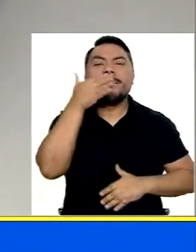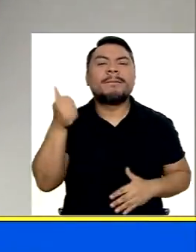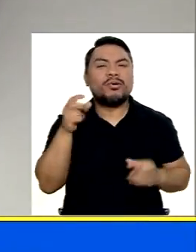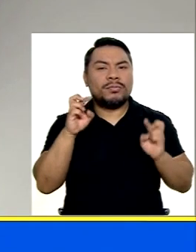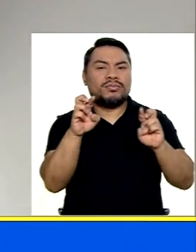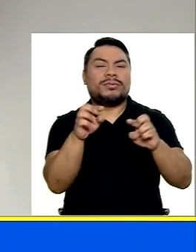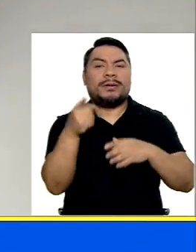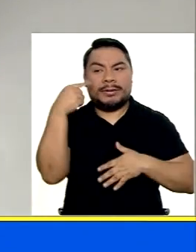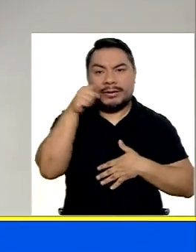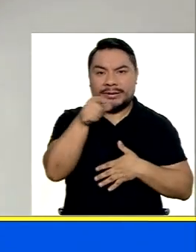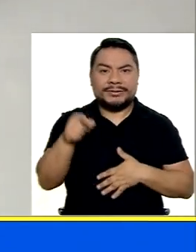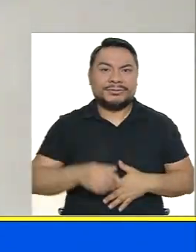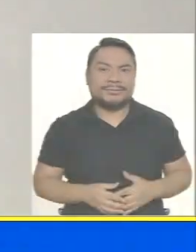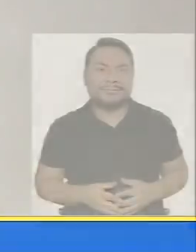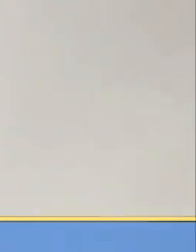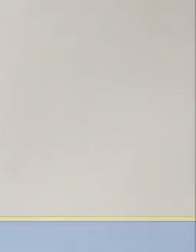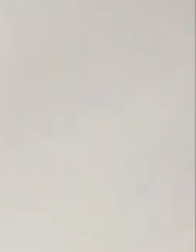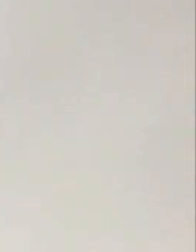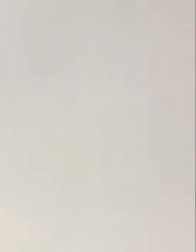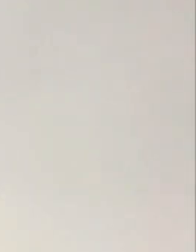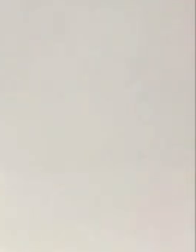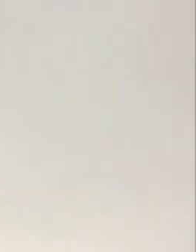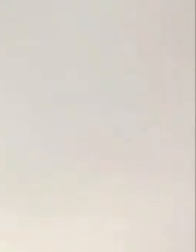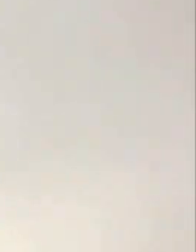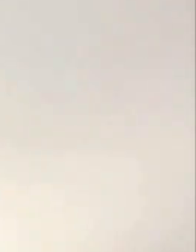mejores oportunidades Para ellos